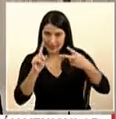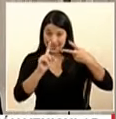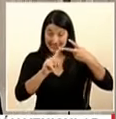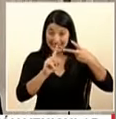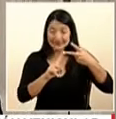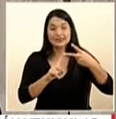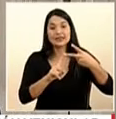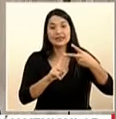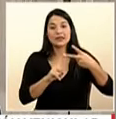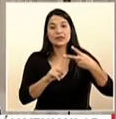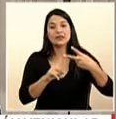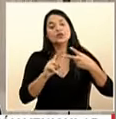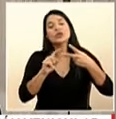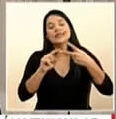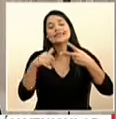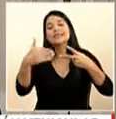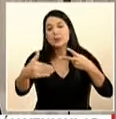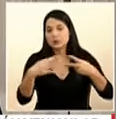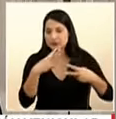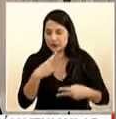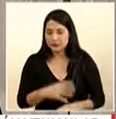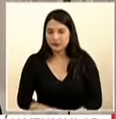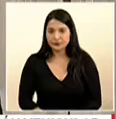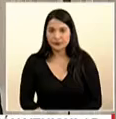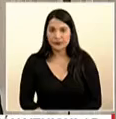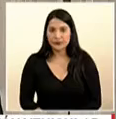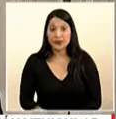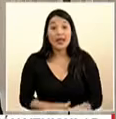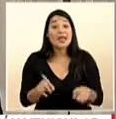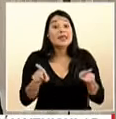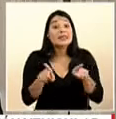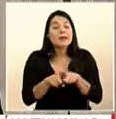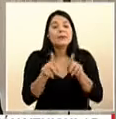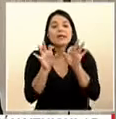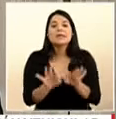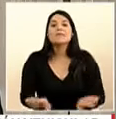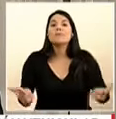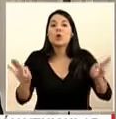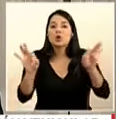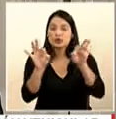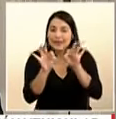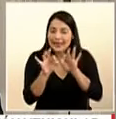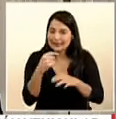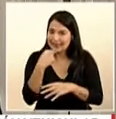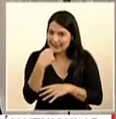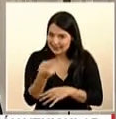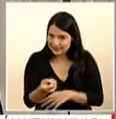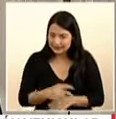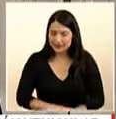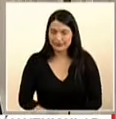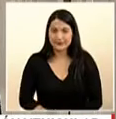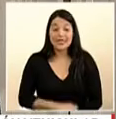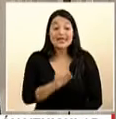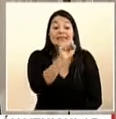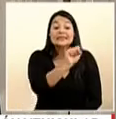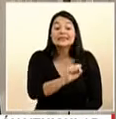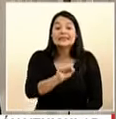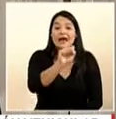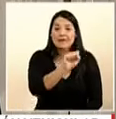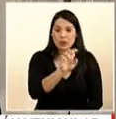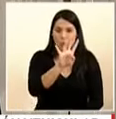de abril me referiré en un momento también es importante decir que del sábado 4 de abril